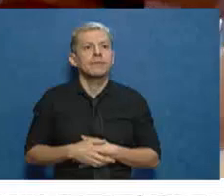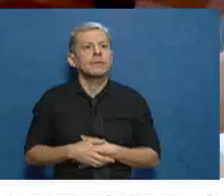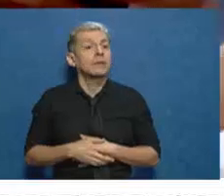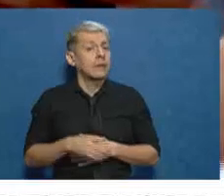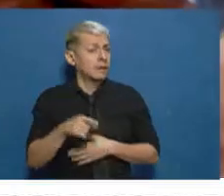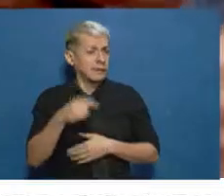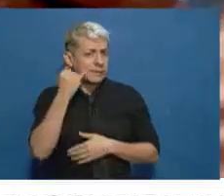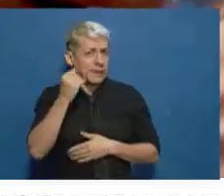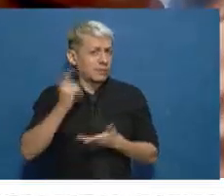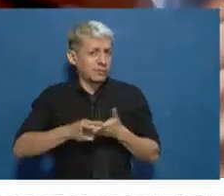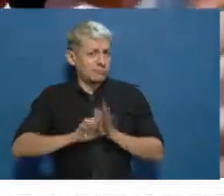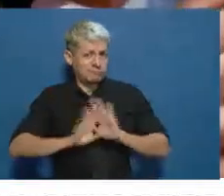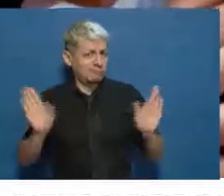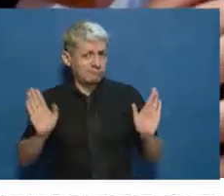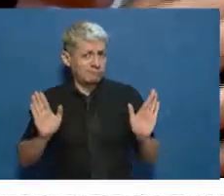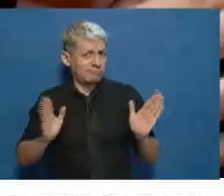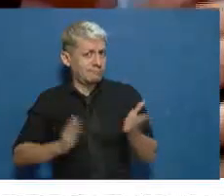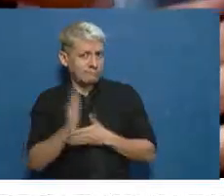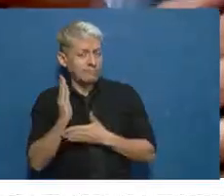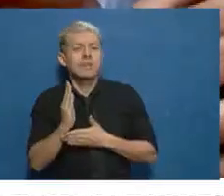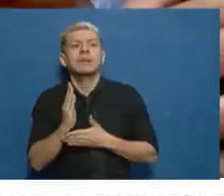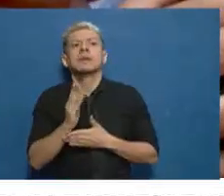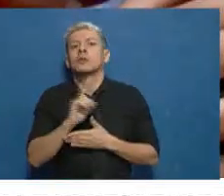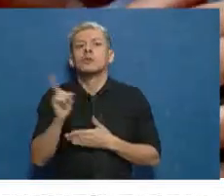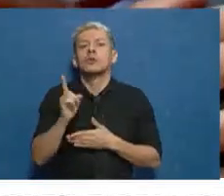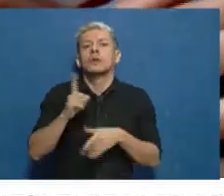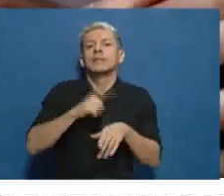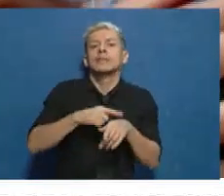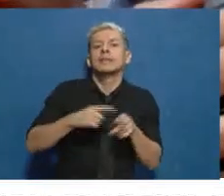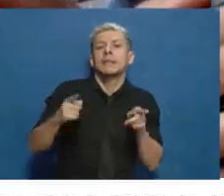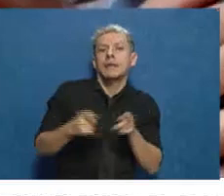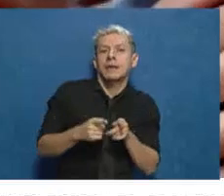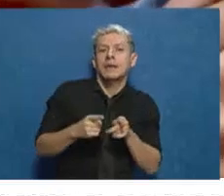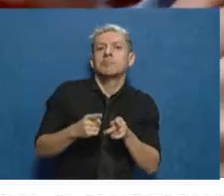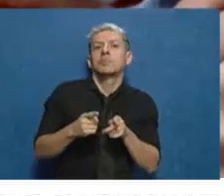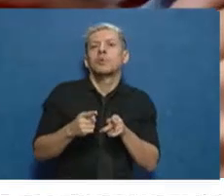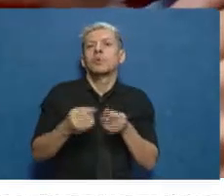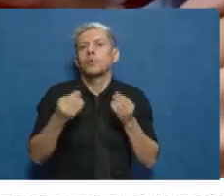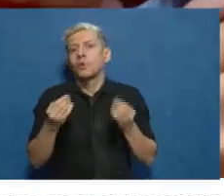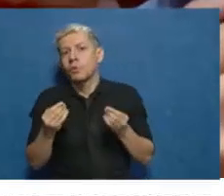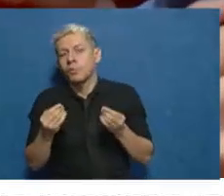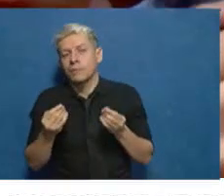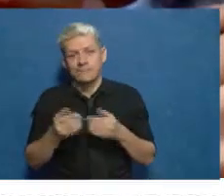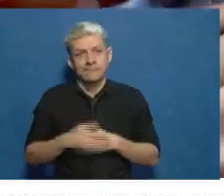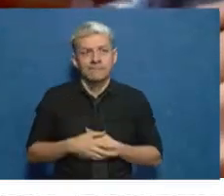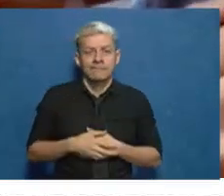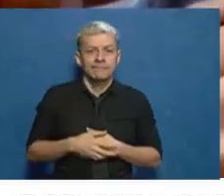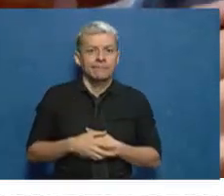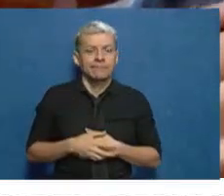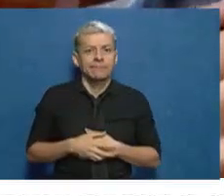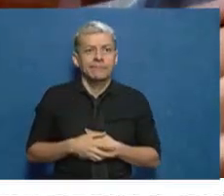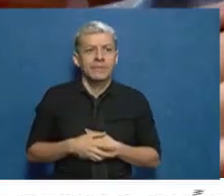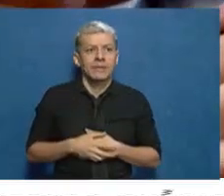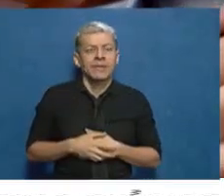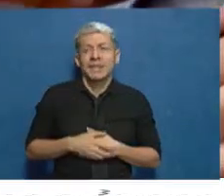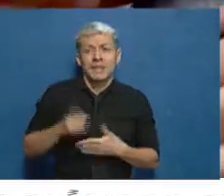definitivo también? No. Hoy hablar de plazos de vigencia o de una definitividad de una medida así, entiendo que